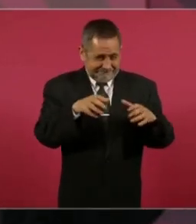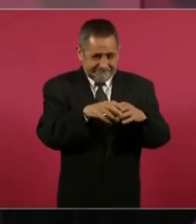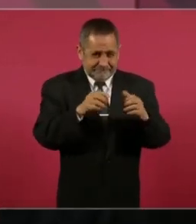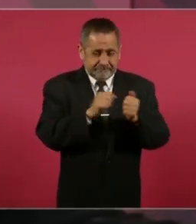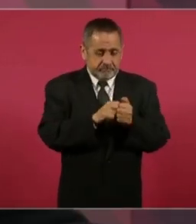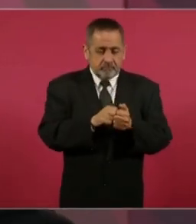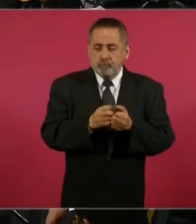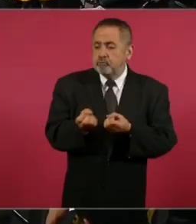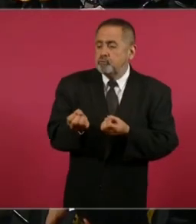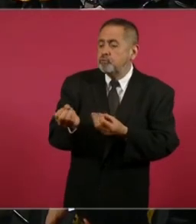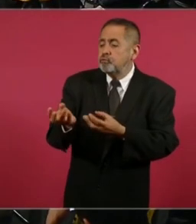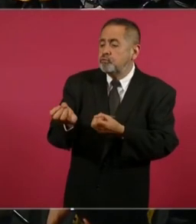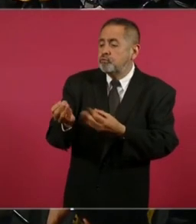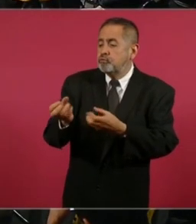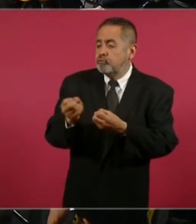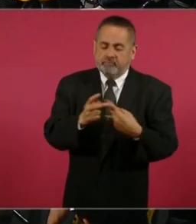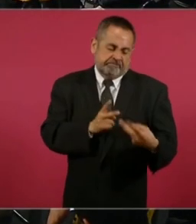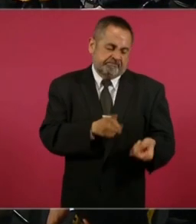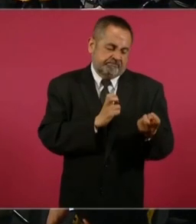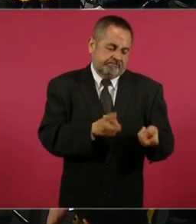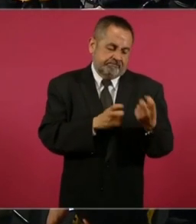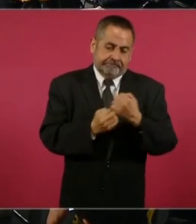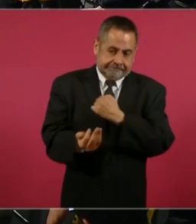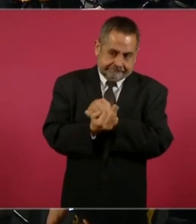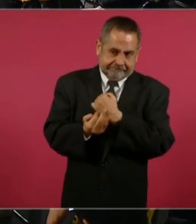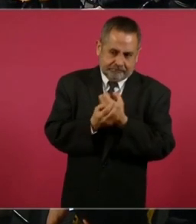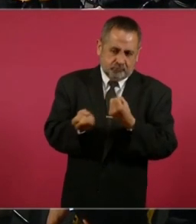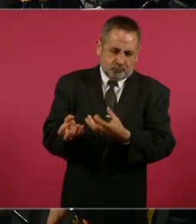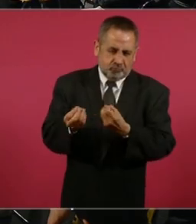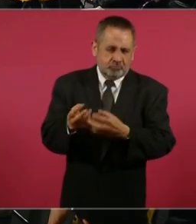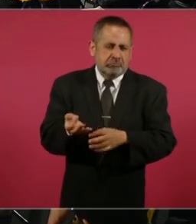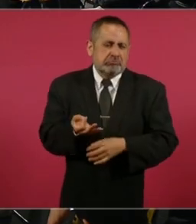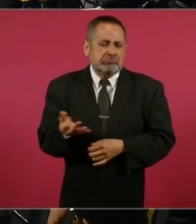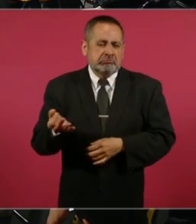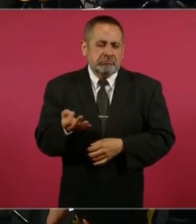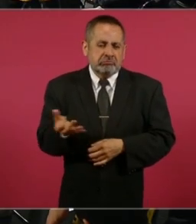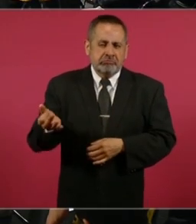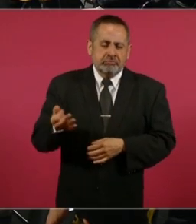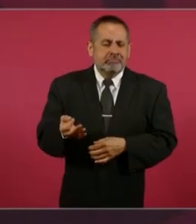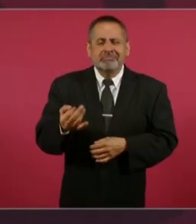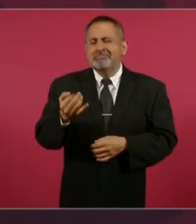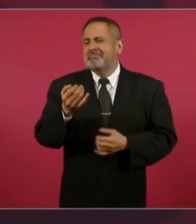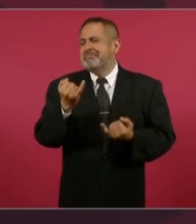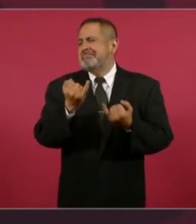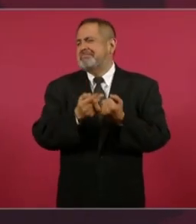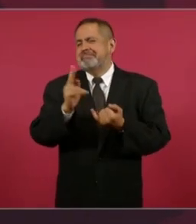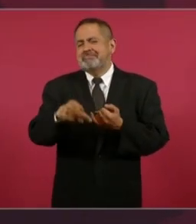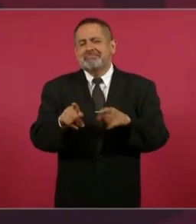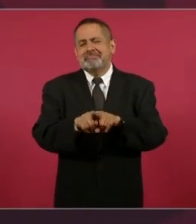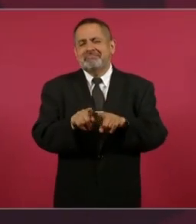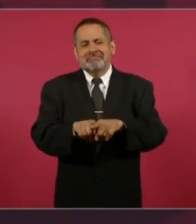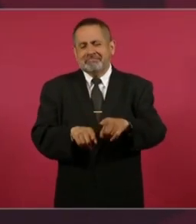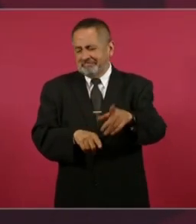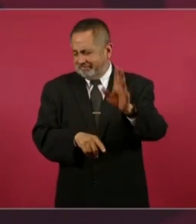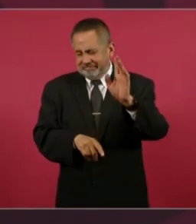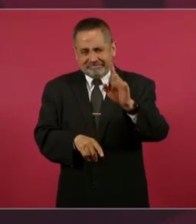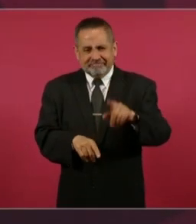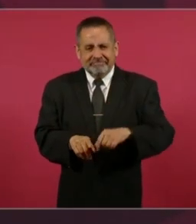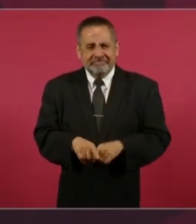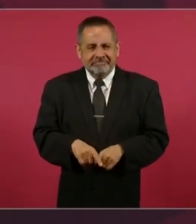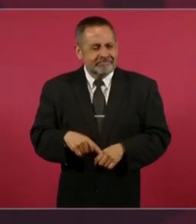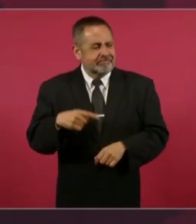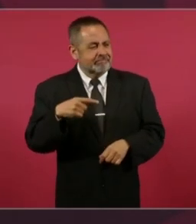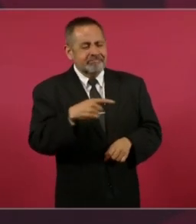entregar las despensas y los juguetes y Migajas al estilo también de